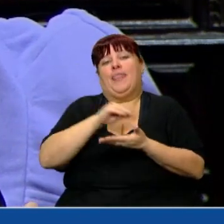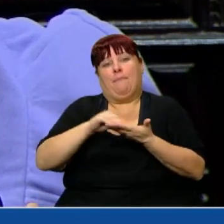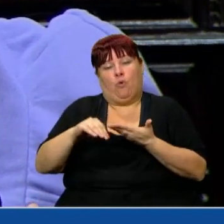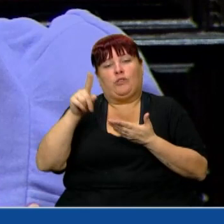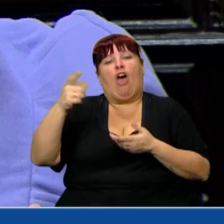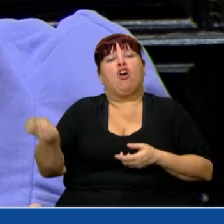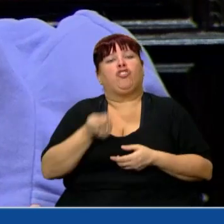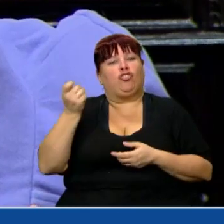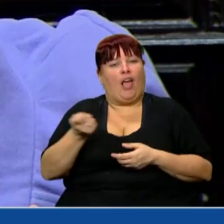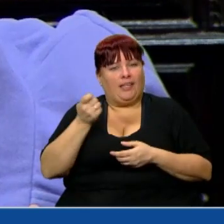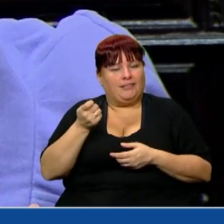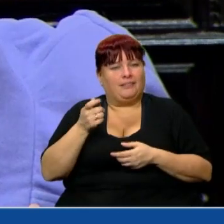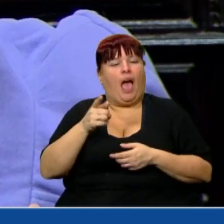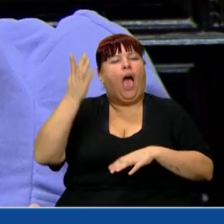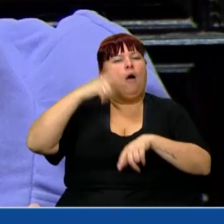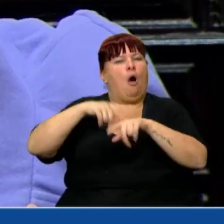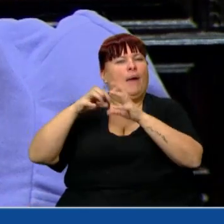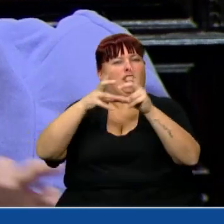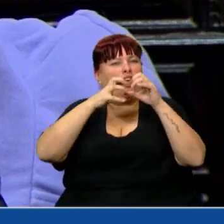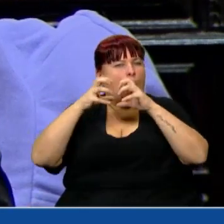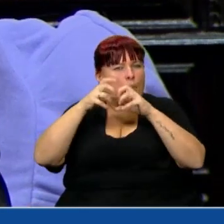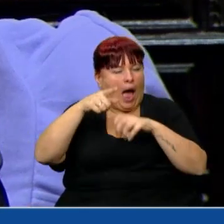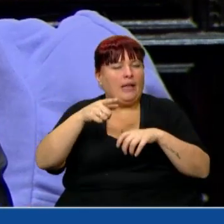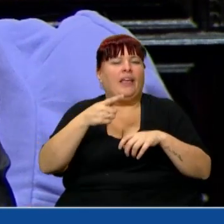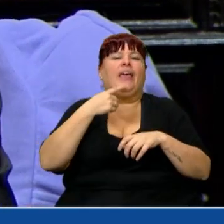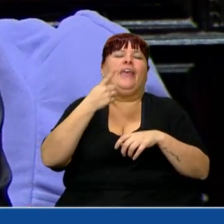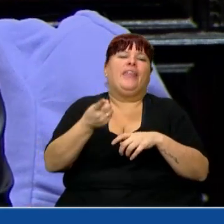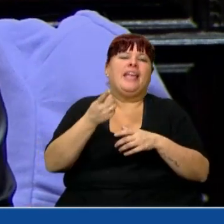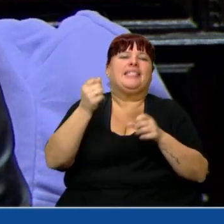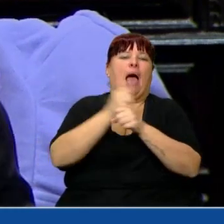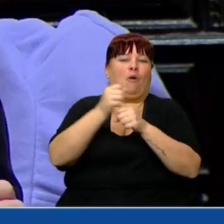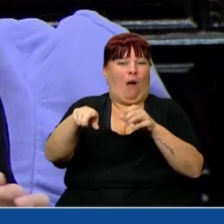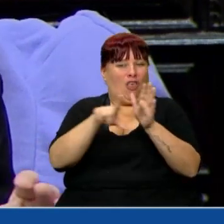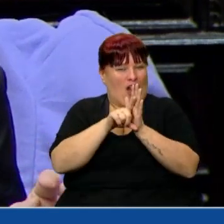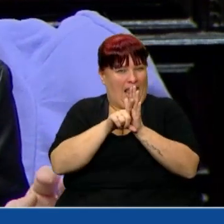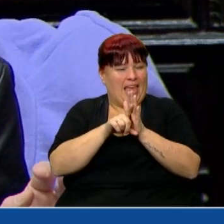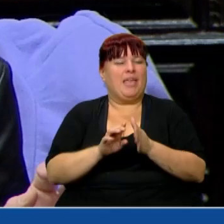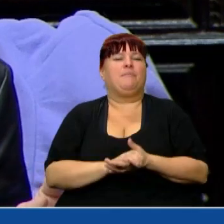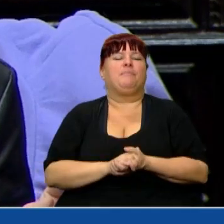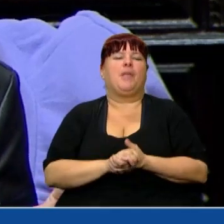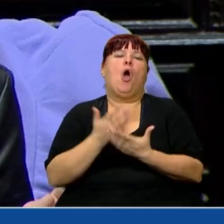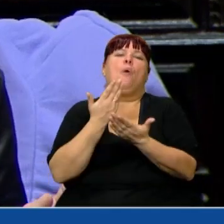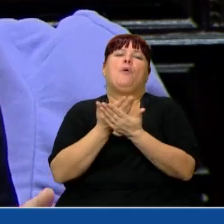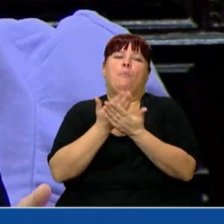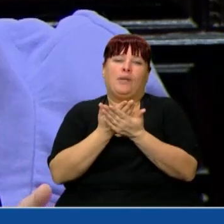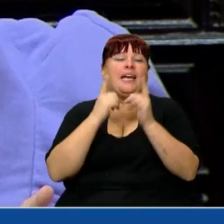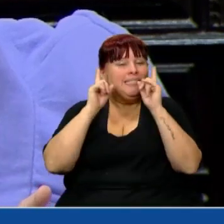origen socialista, en aquel debate parlamentario, cuando justificaban la sanción de esta norma, planteaban, y esto también es para que